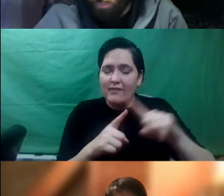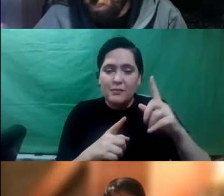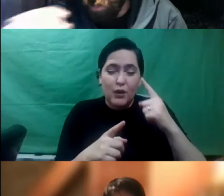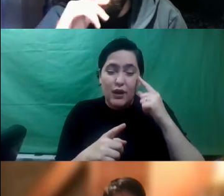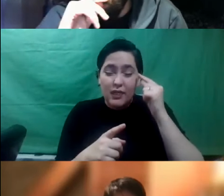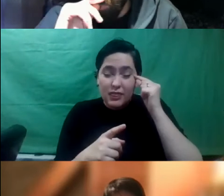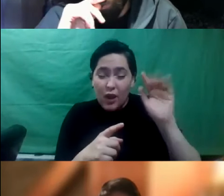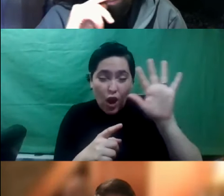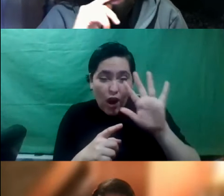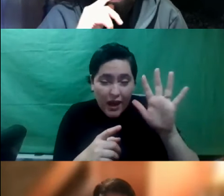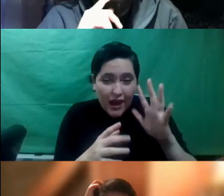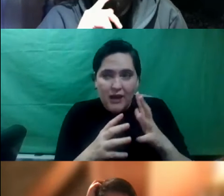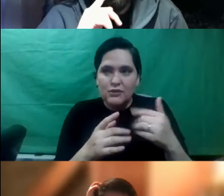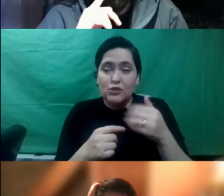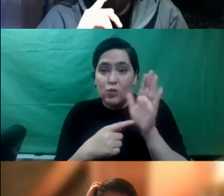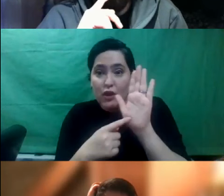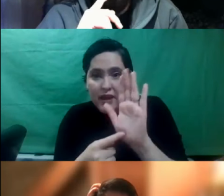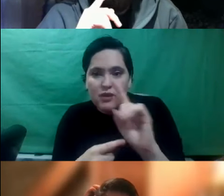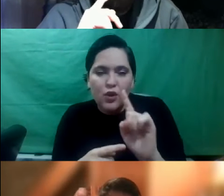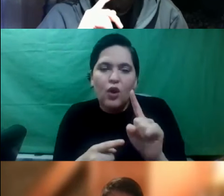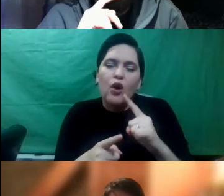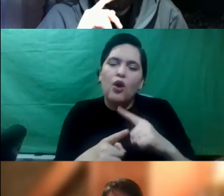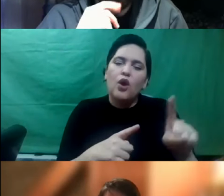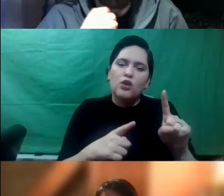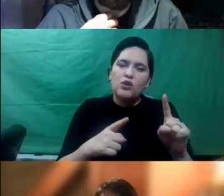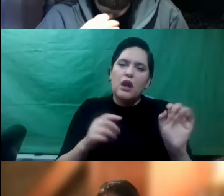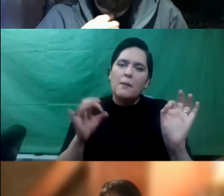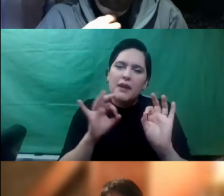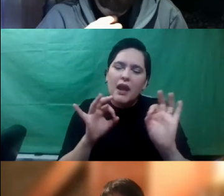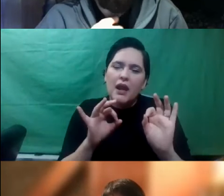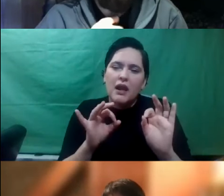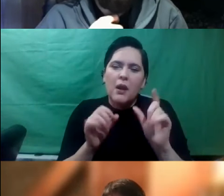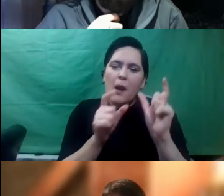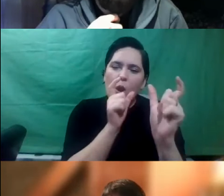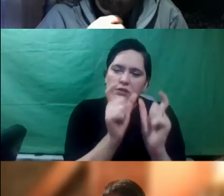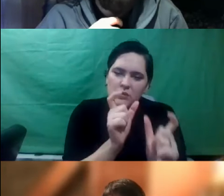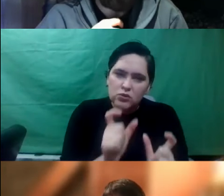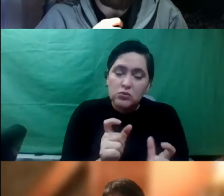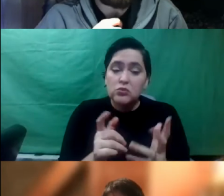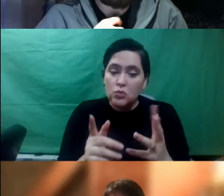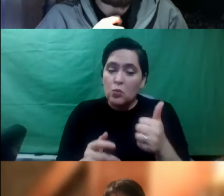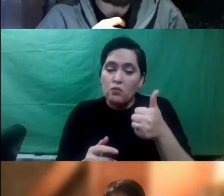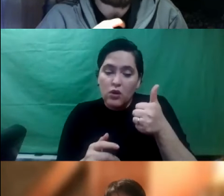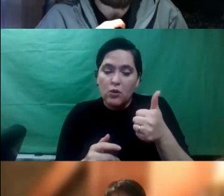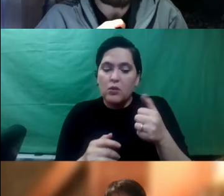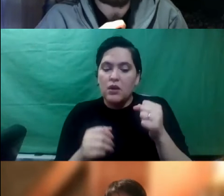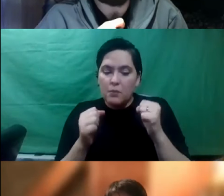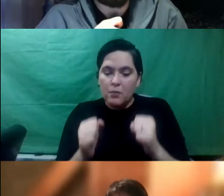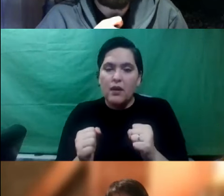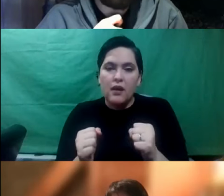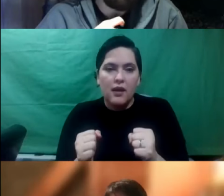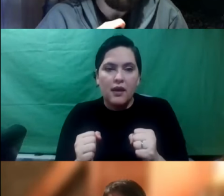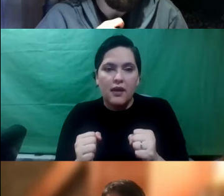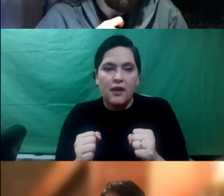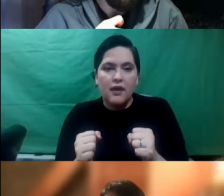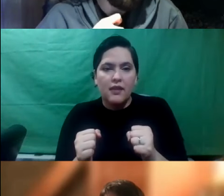mostrar ecuaciones como el paper que metí en el chat, sino que es como más conceptual. Pero está bueno porque da perspectivas sistémicas sobre la